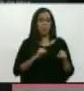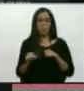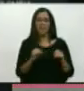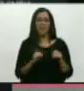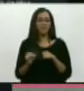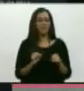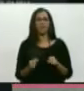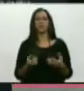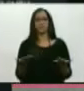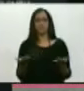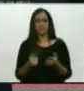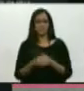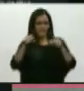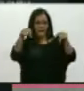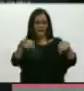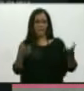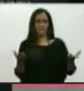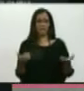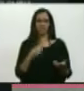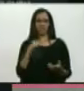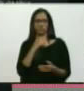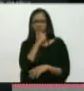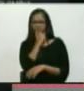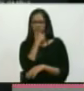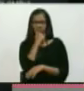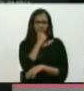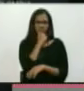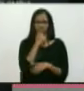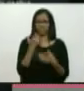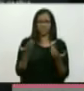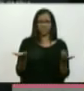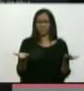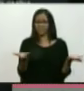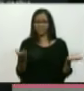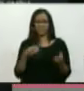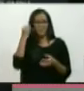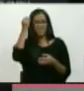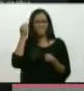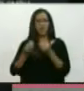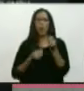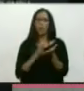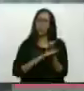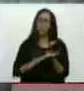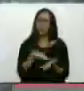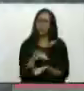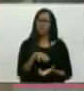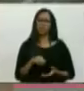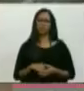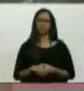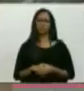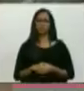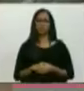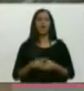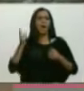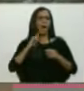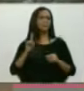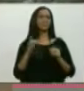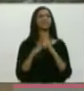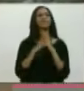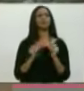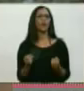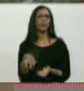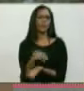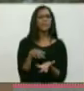se mueve mucho más. Y acá, a nosotros nos sabemos que no se piensa en cómo puedes asesorarte eso. A pesar de todos